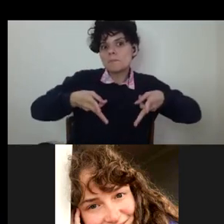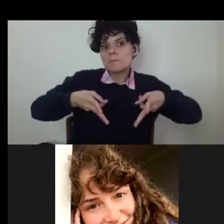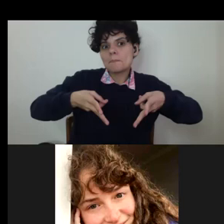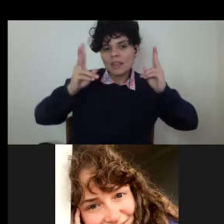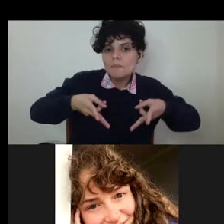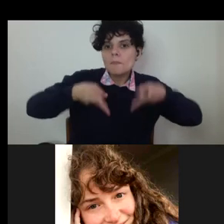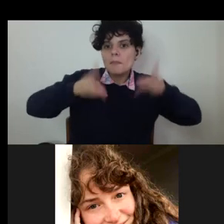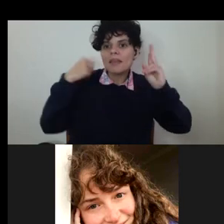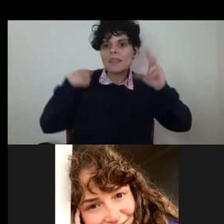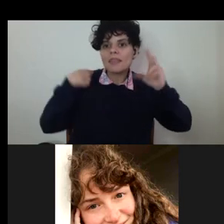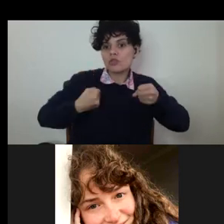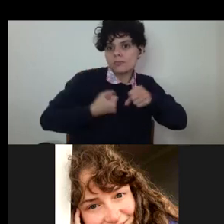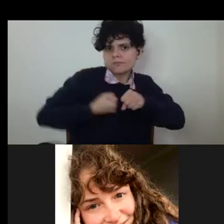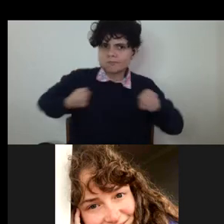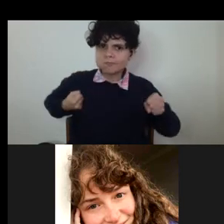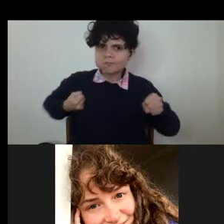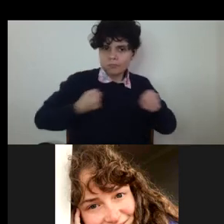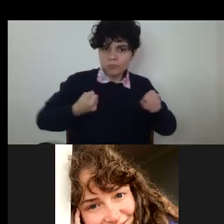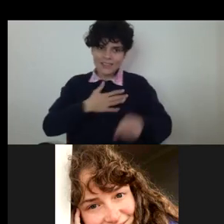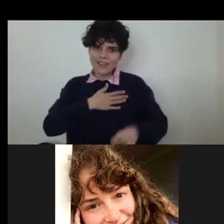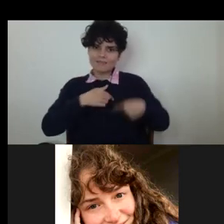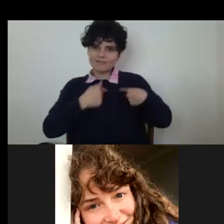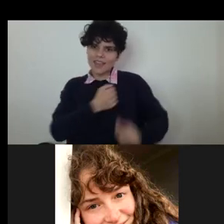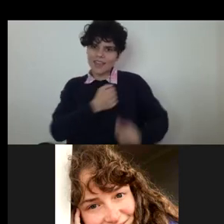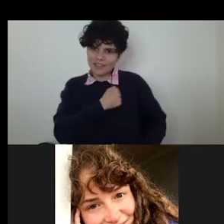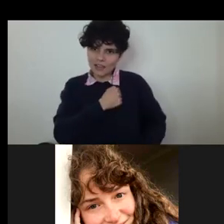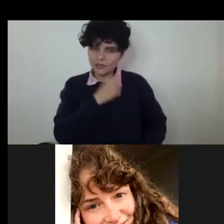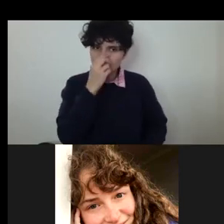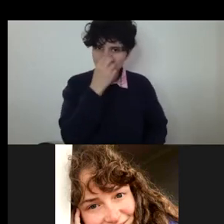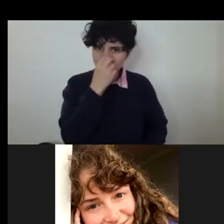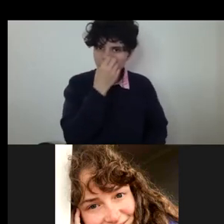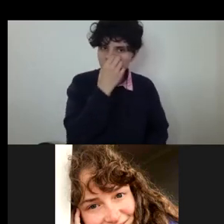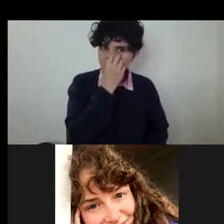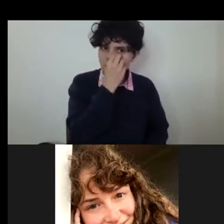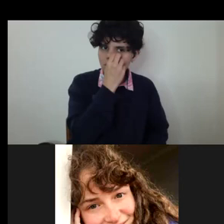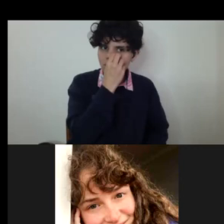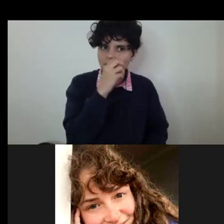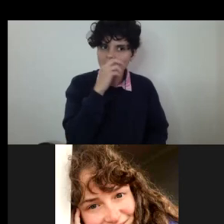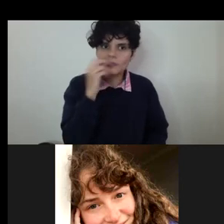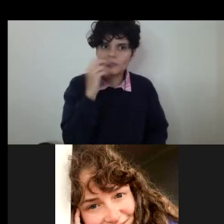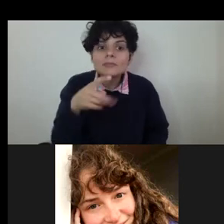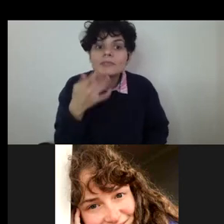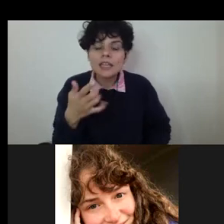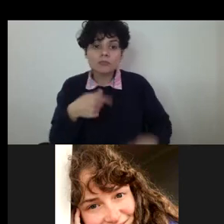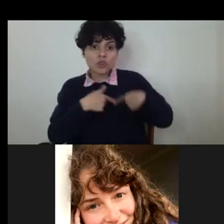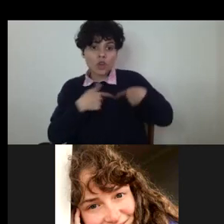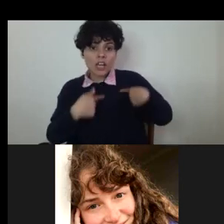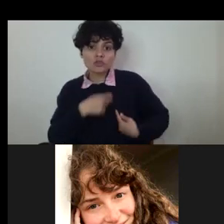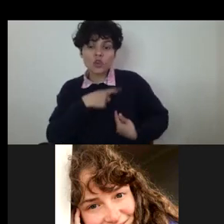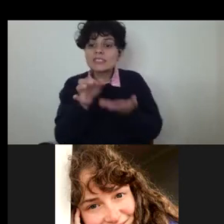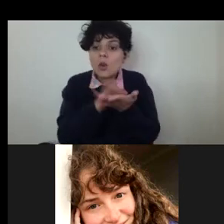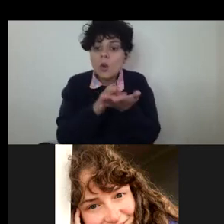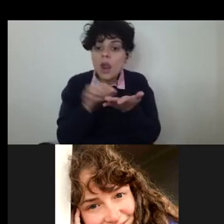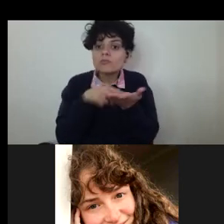un pequeño esquema en que les muestro cómo en una célula contráctil del corazón, cómo